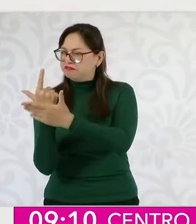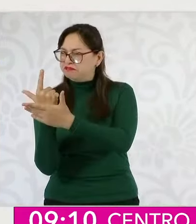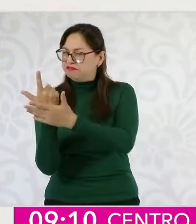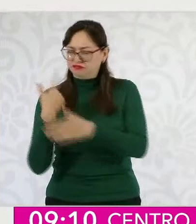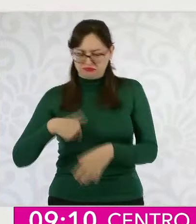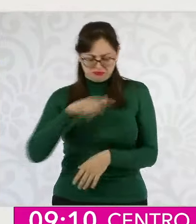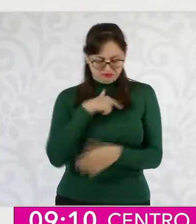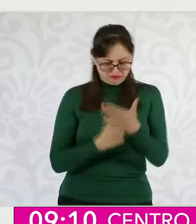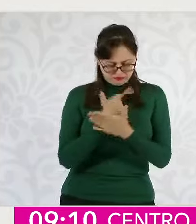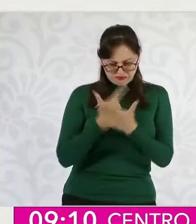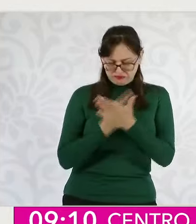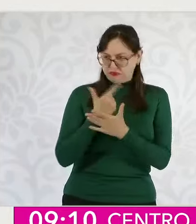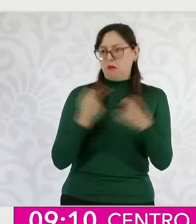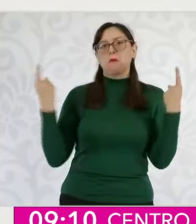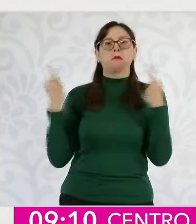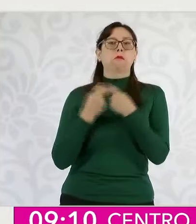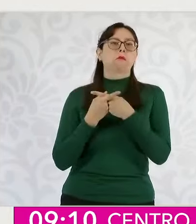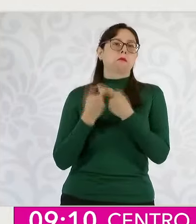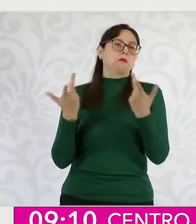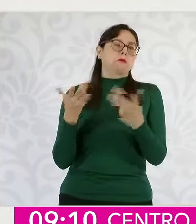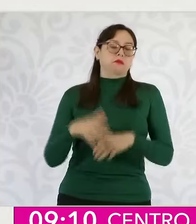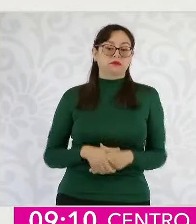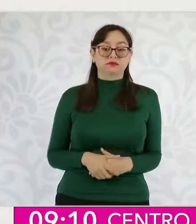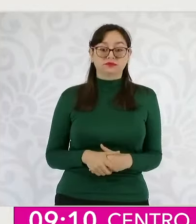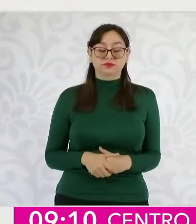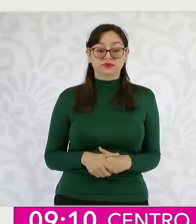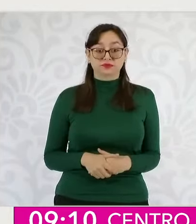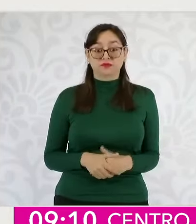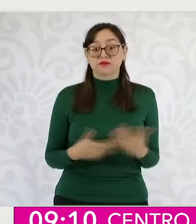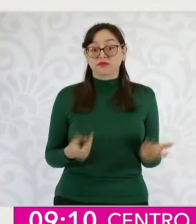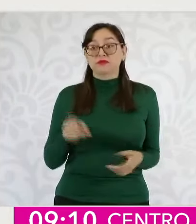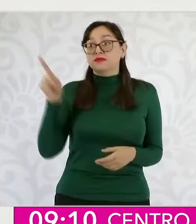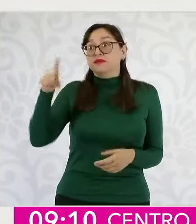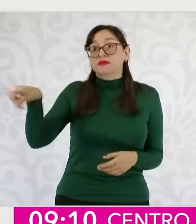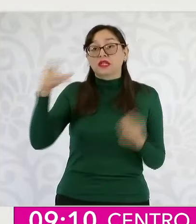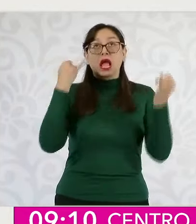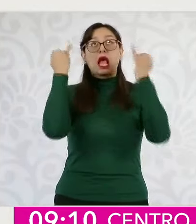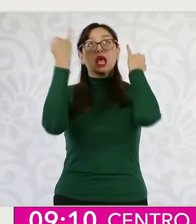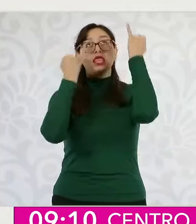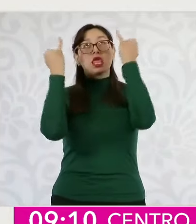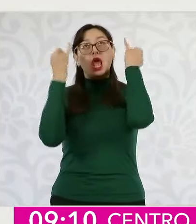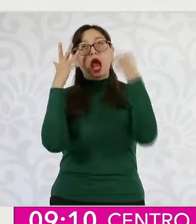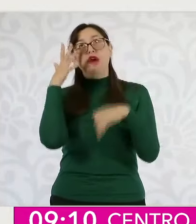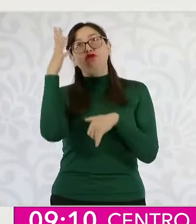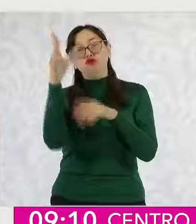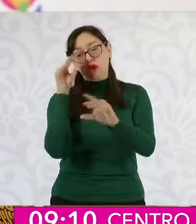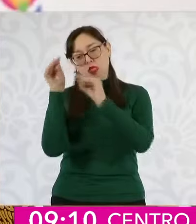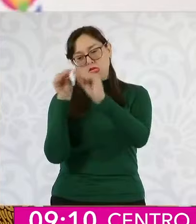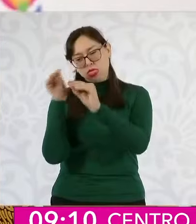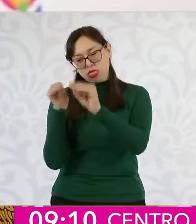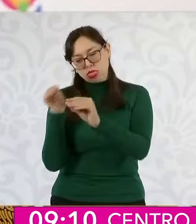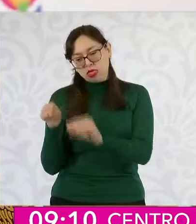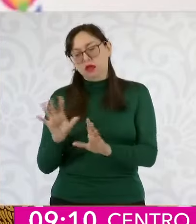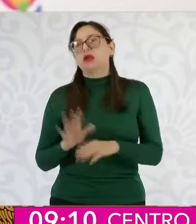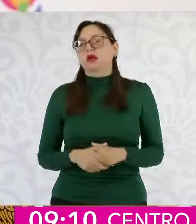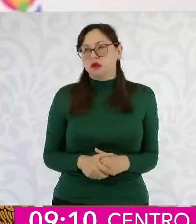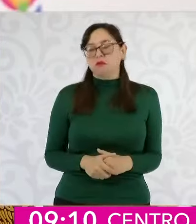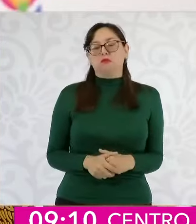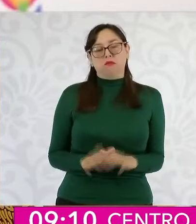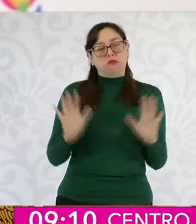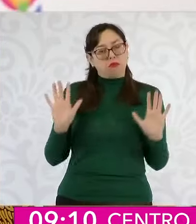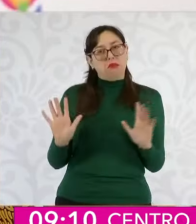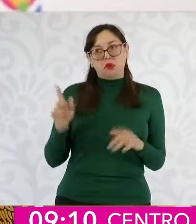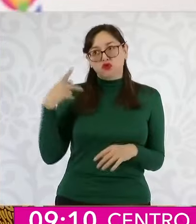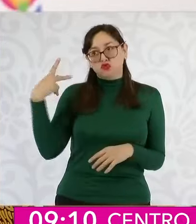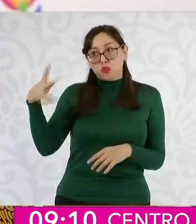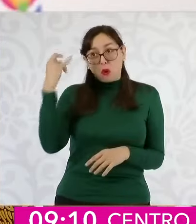tienen modelos que además ahora le ponen, bueno, y si hay aranceles, pues va a impactar el crecimiento económico, pues, y así los